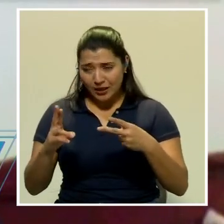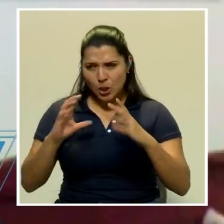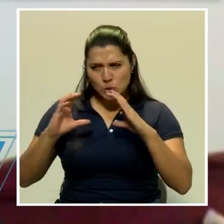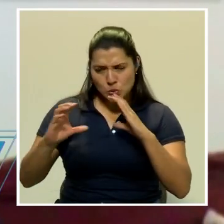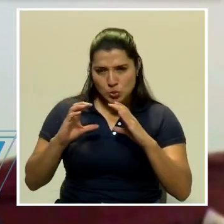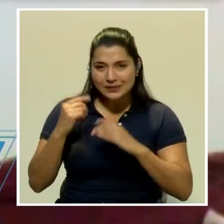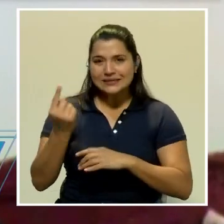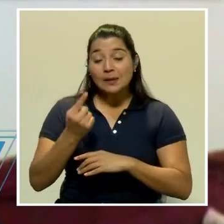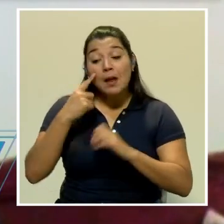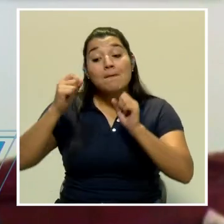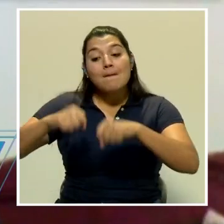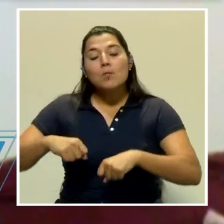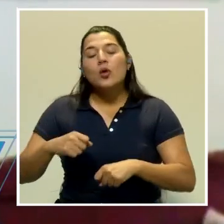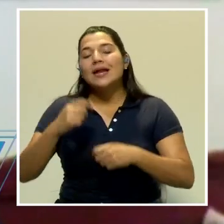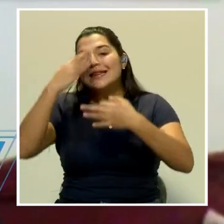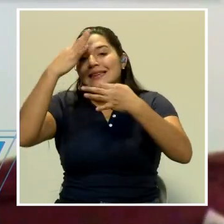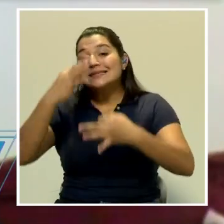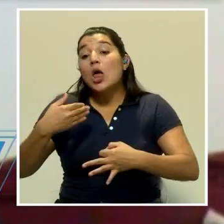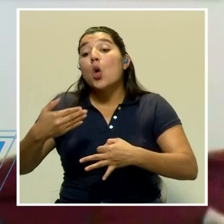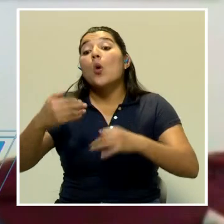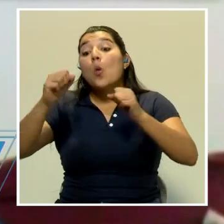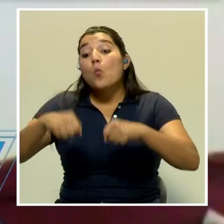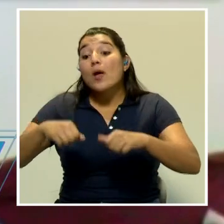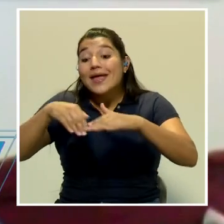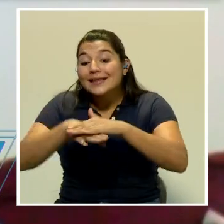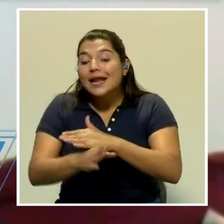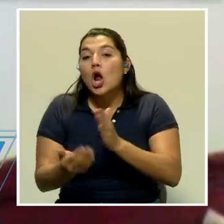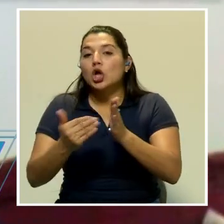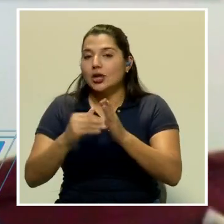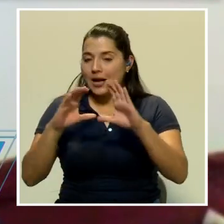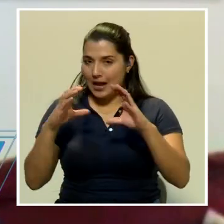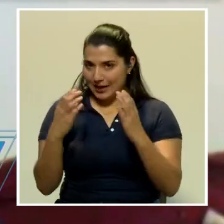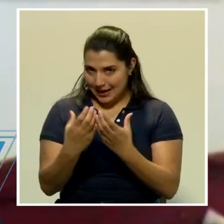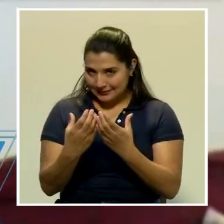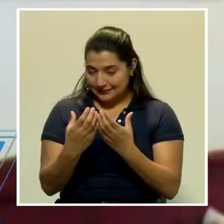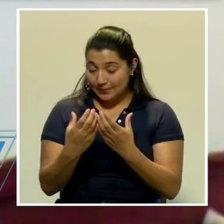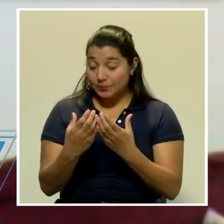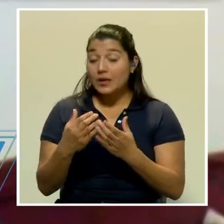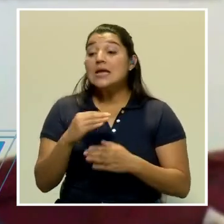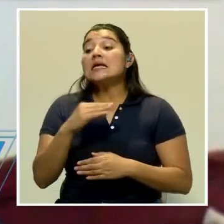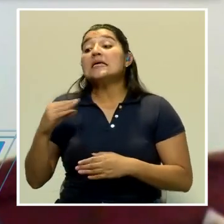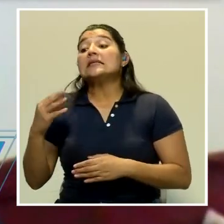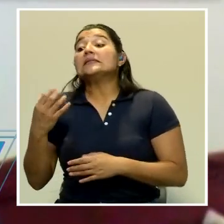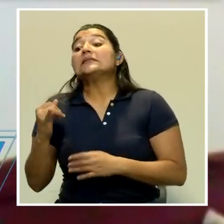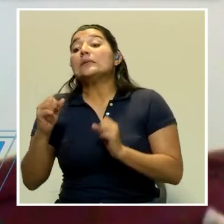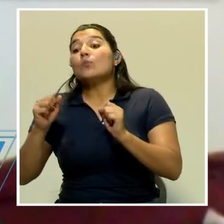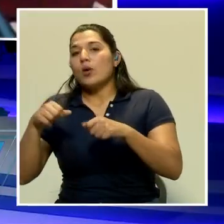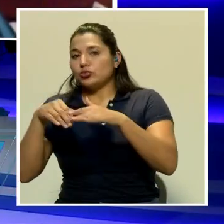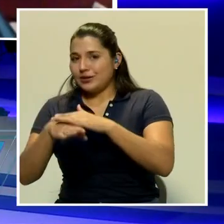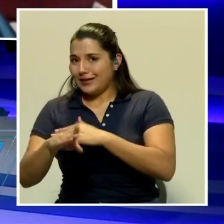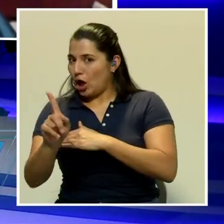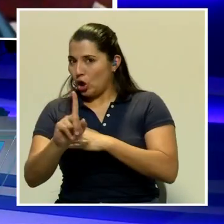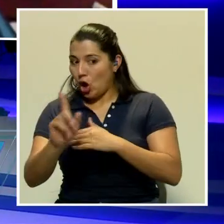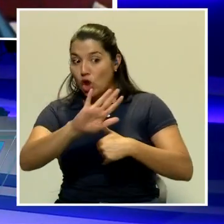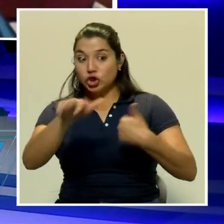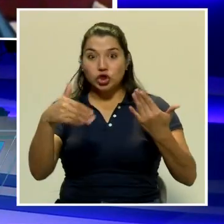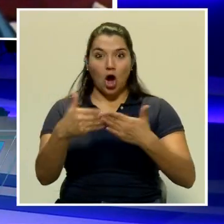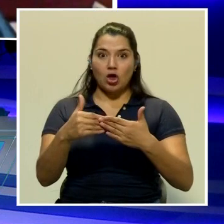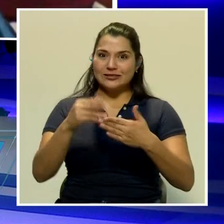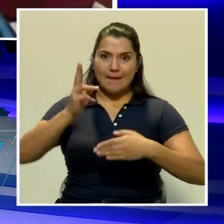determinar cuándo podríamos ingresar, pero aún así que podamos ingresar, este ingreso va a ser